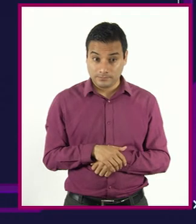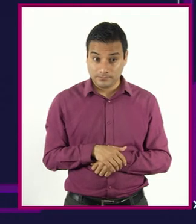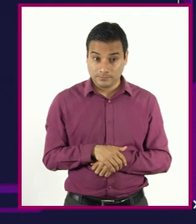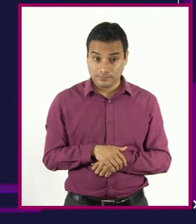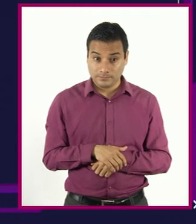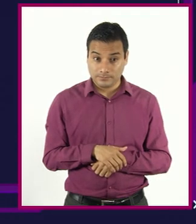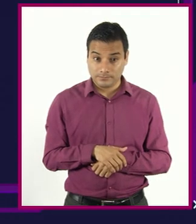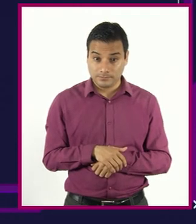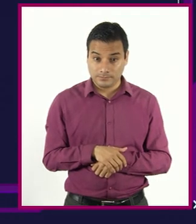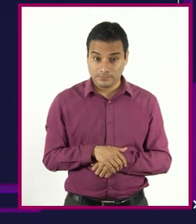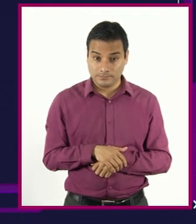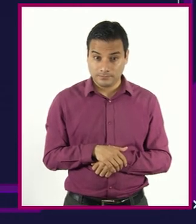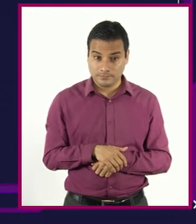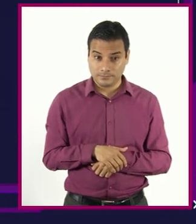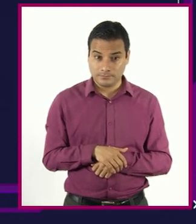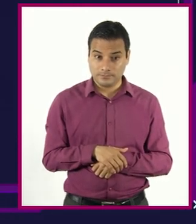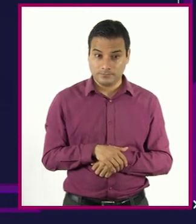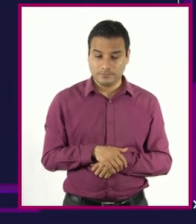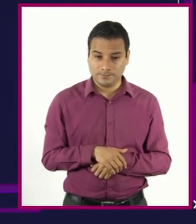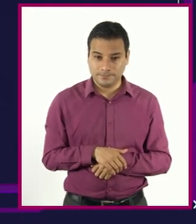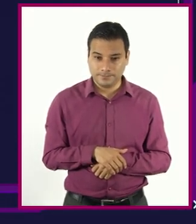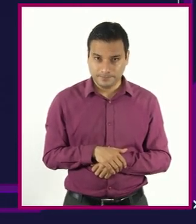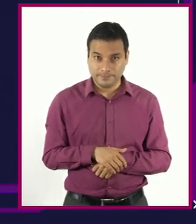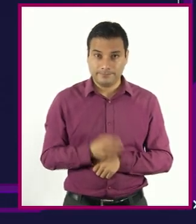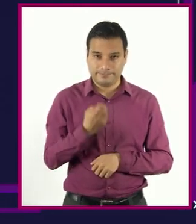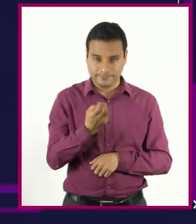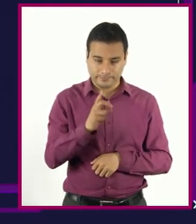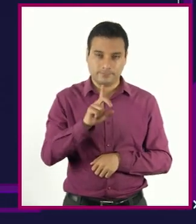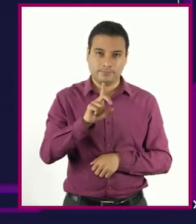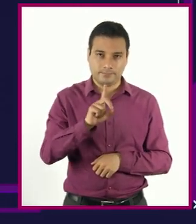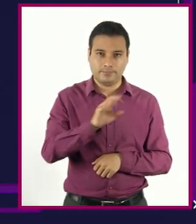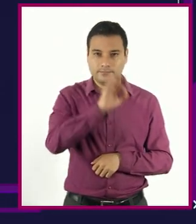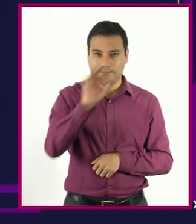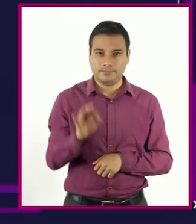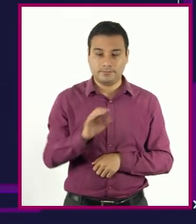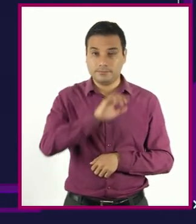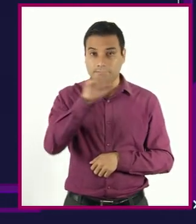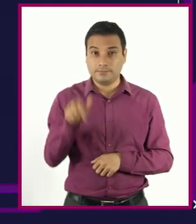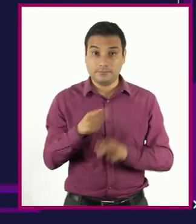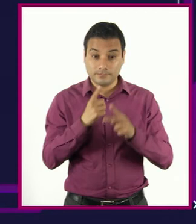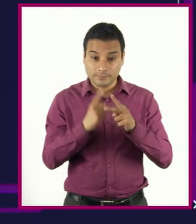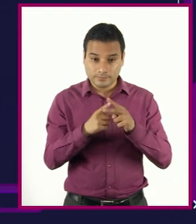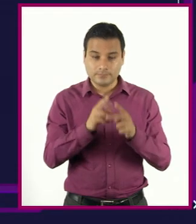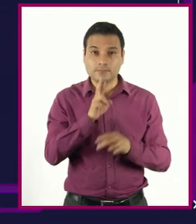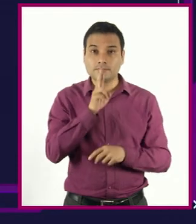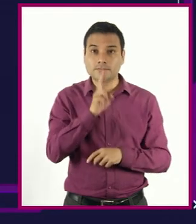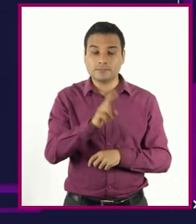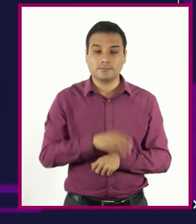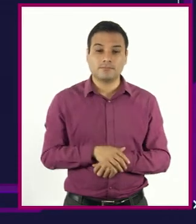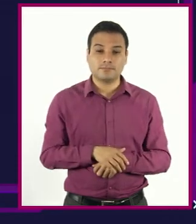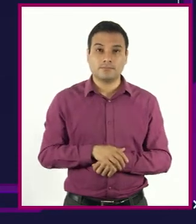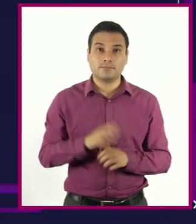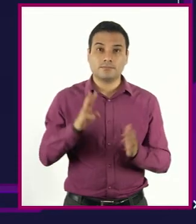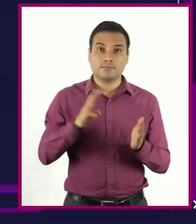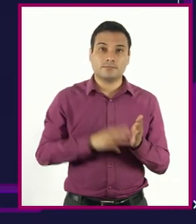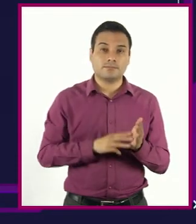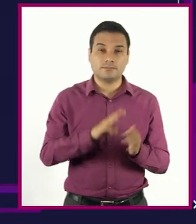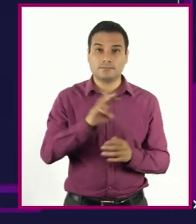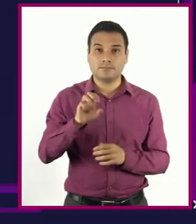al 30%. Y al restarlo del total, se obtienen 3,360